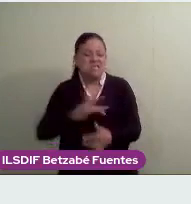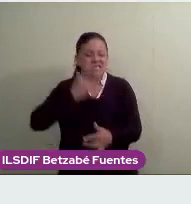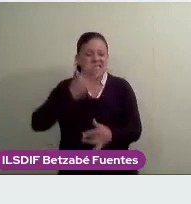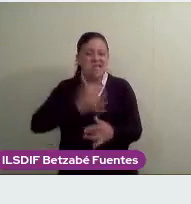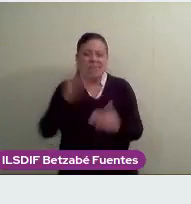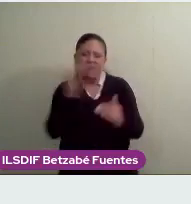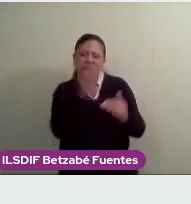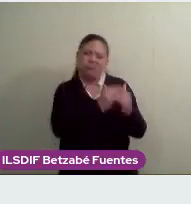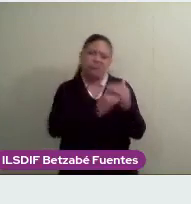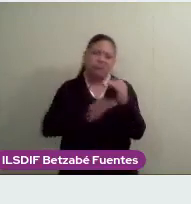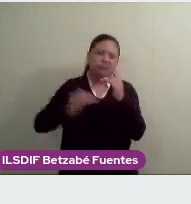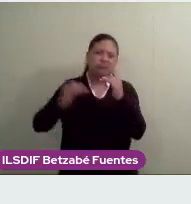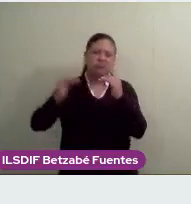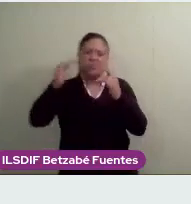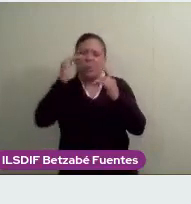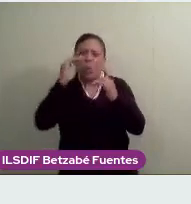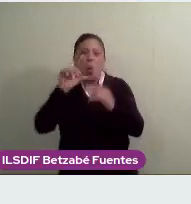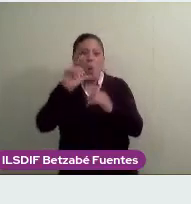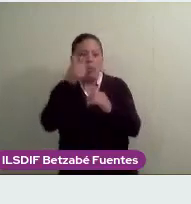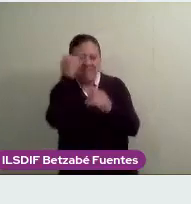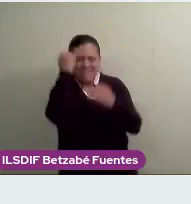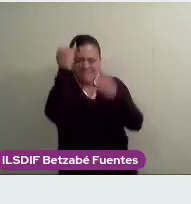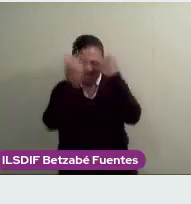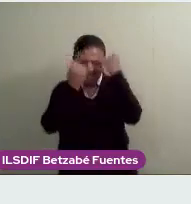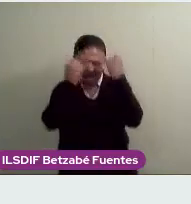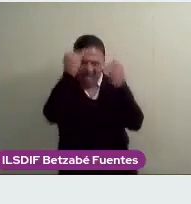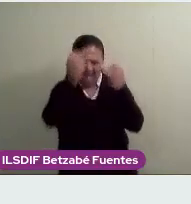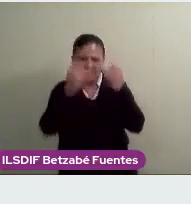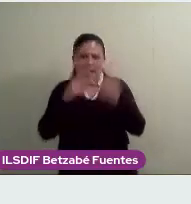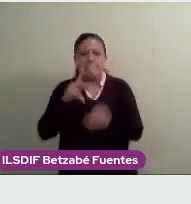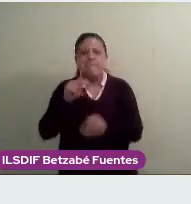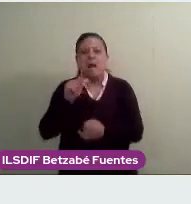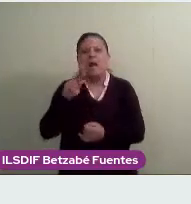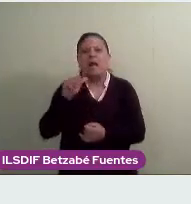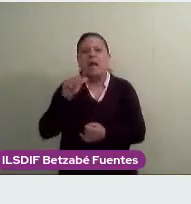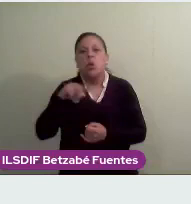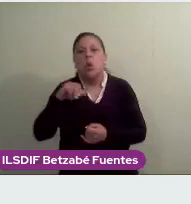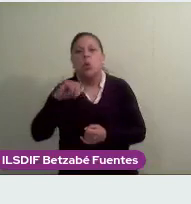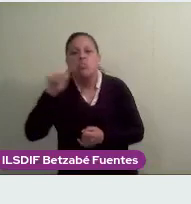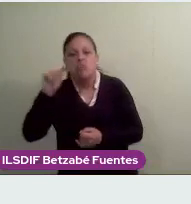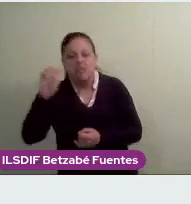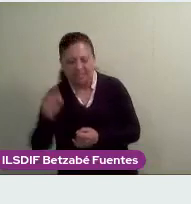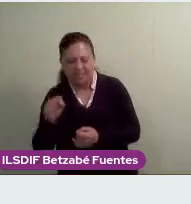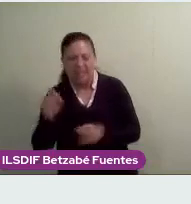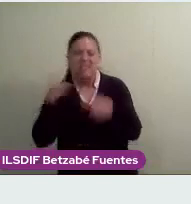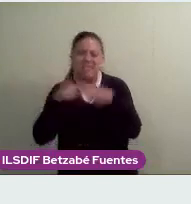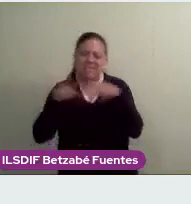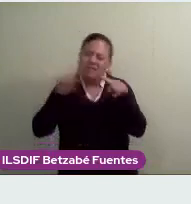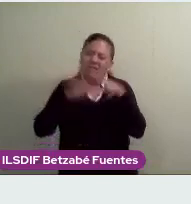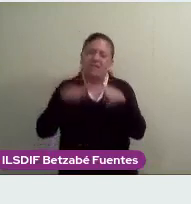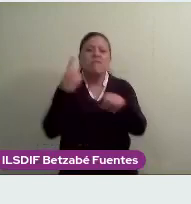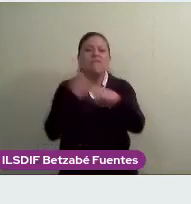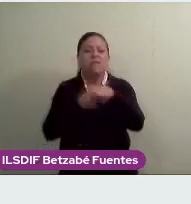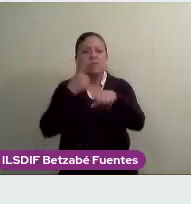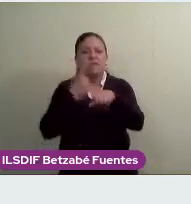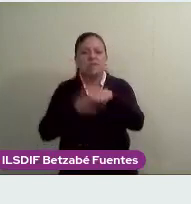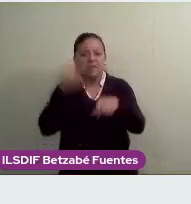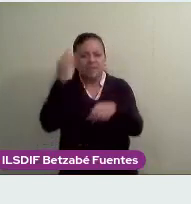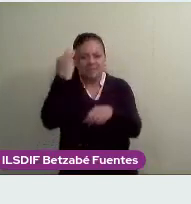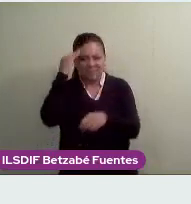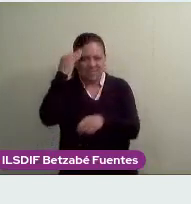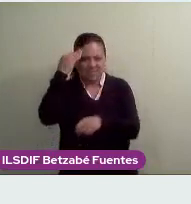trastorno paranoide, por ejemplo, se pueden asociar a la alexitimia. Esto puede asumir un